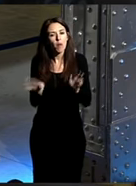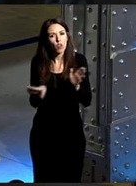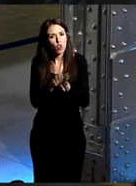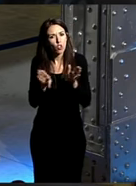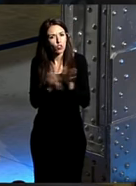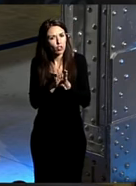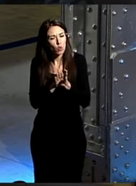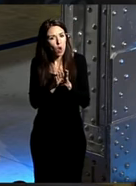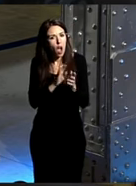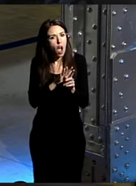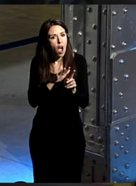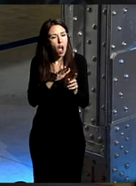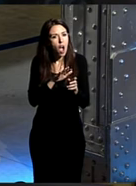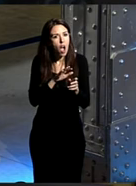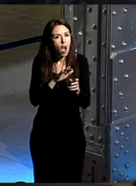un terreno de